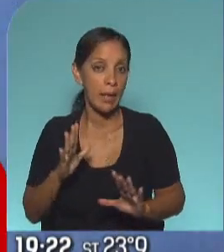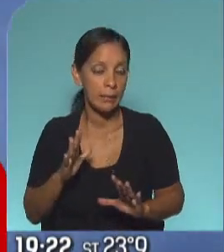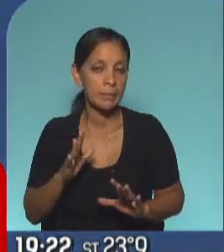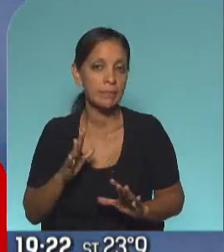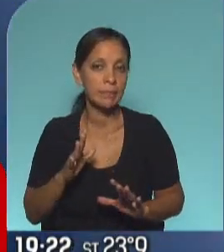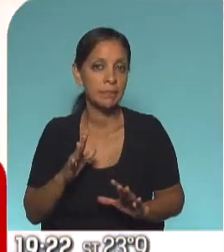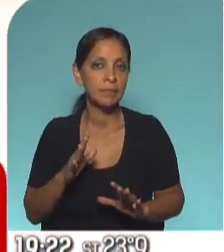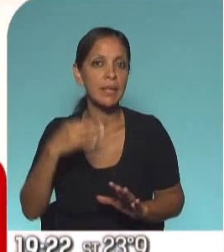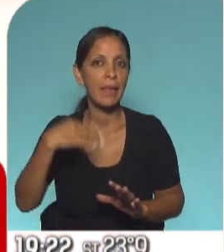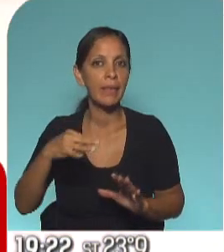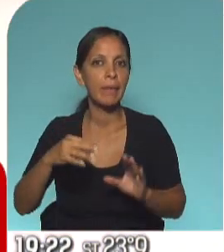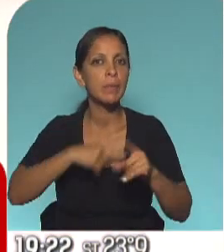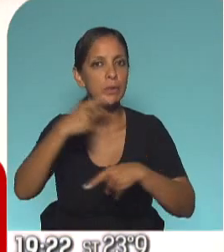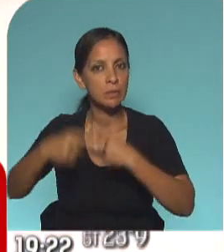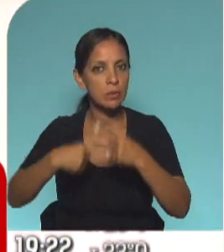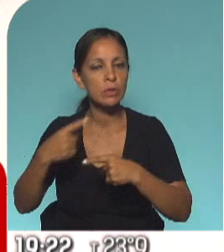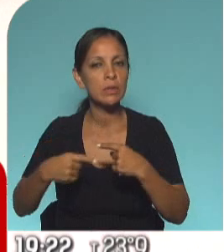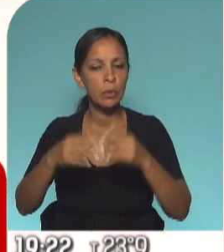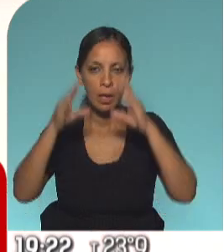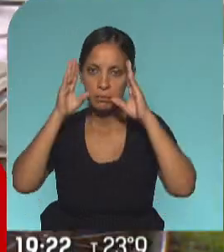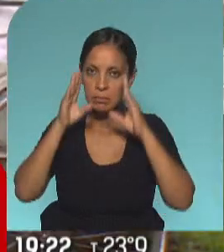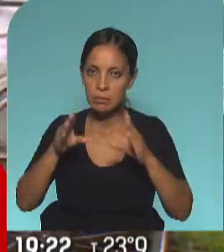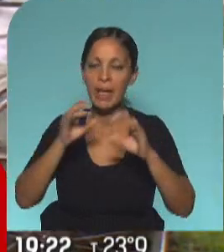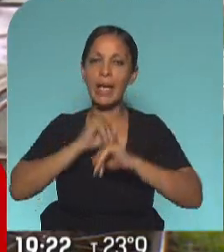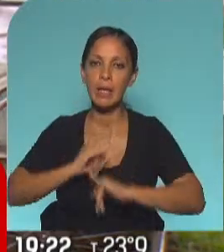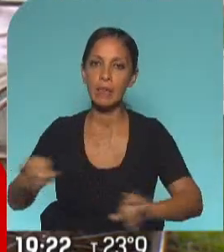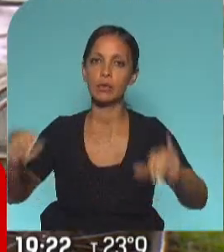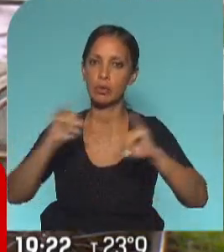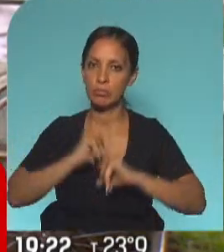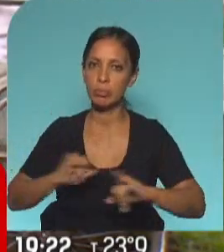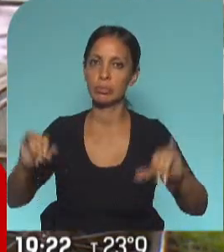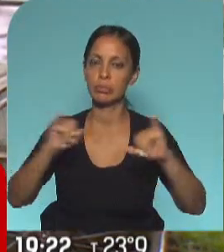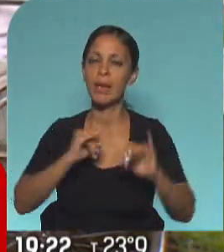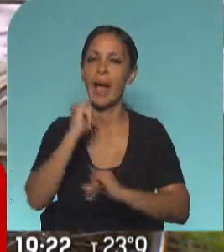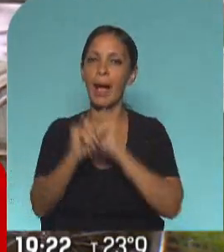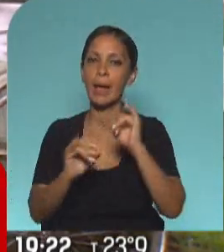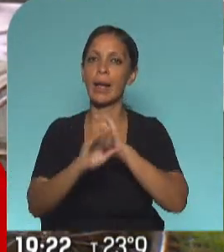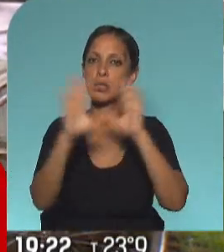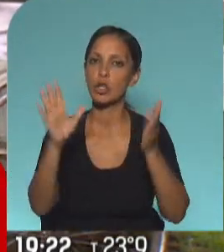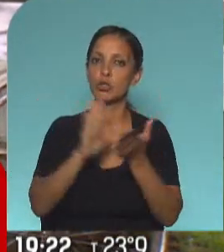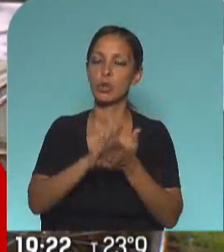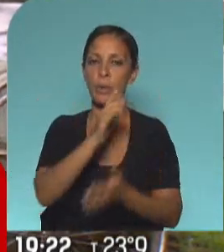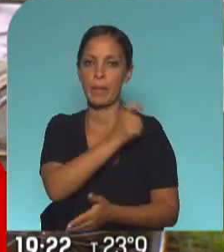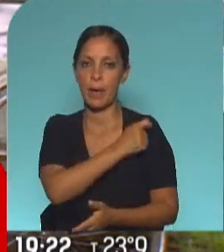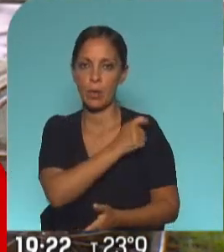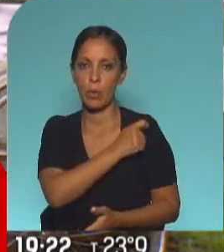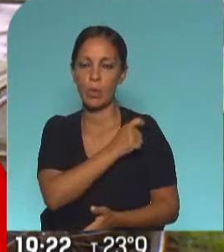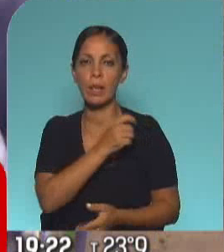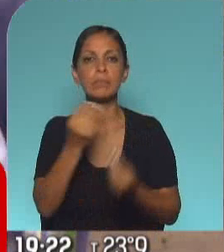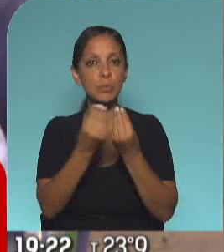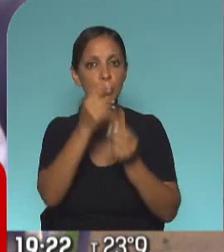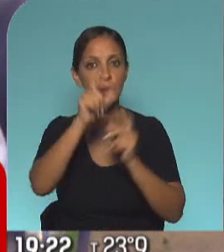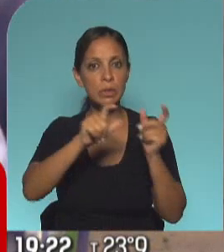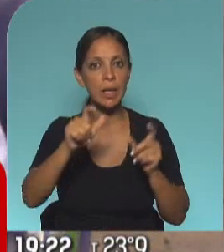Hay que seguir poniendo mucho énfasis en la difusión, el esclarecimiento, y aunque parezca mentira, hay mucha gente que